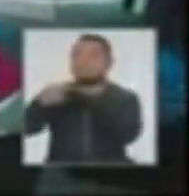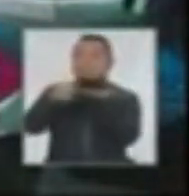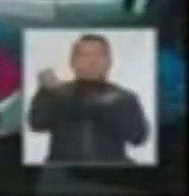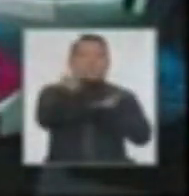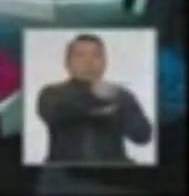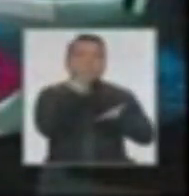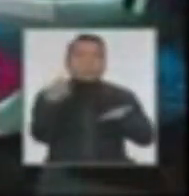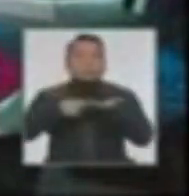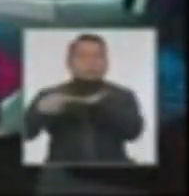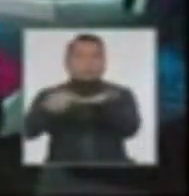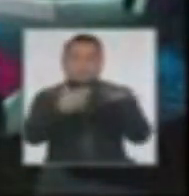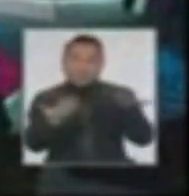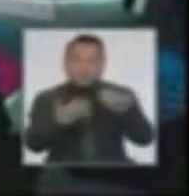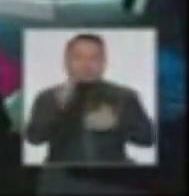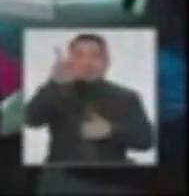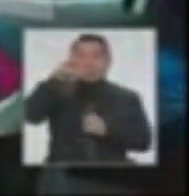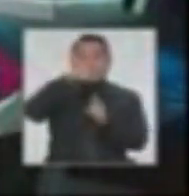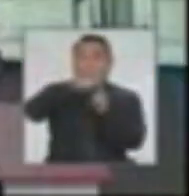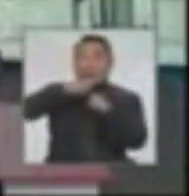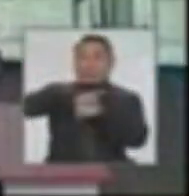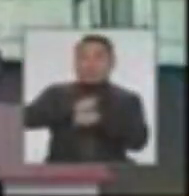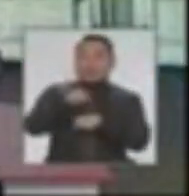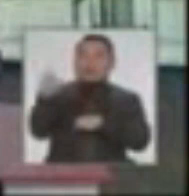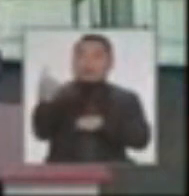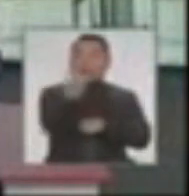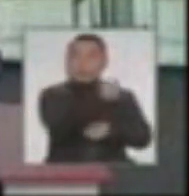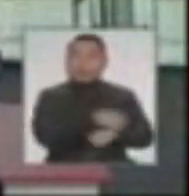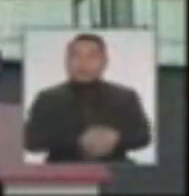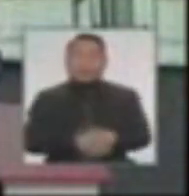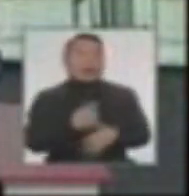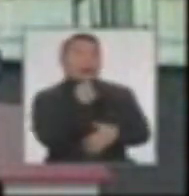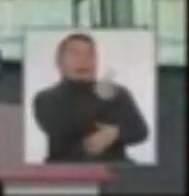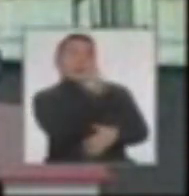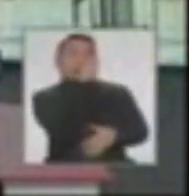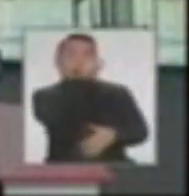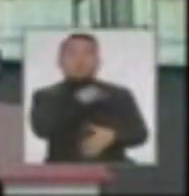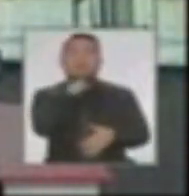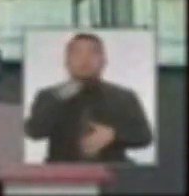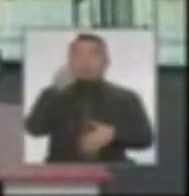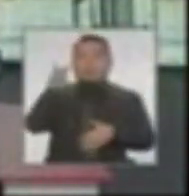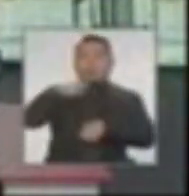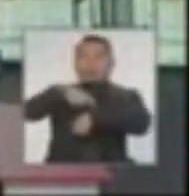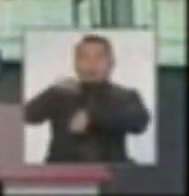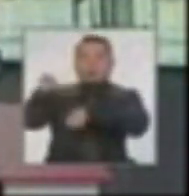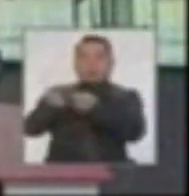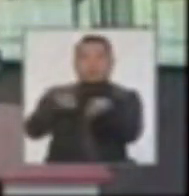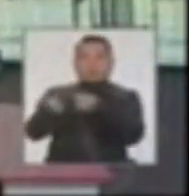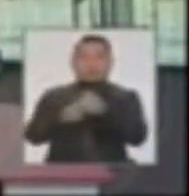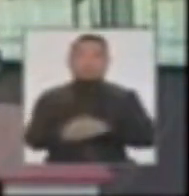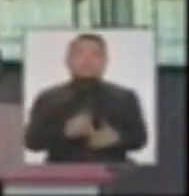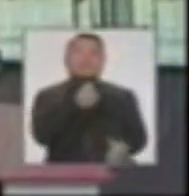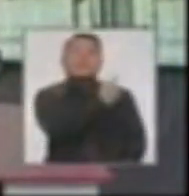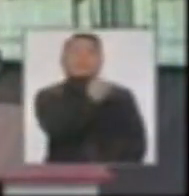gente con experiencia, porque la mismocracia son los que están enquistados en el poder y no han hecho nada por el Perú, porque si bueno hubiese sido que hubiesen hecho